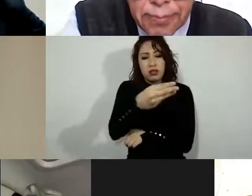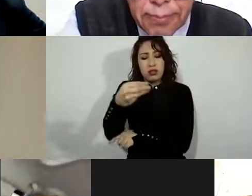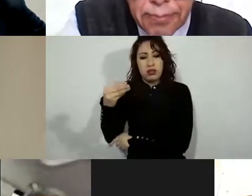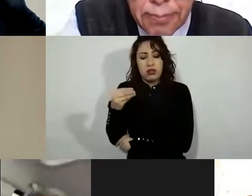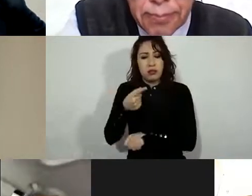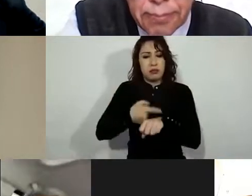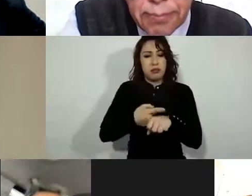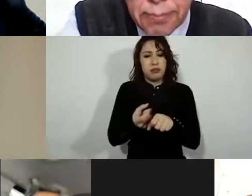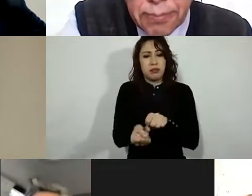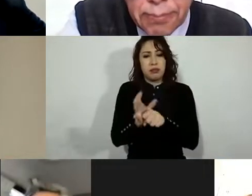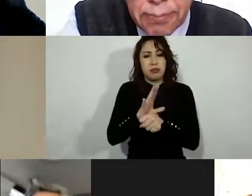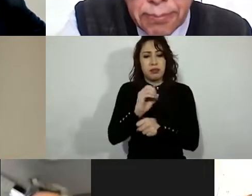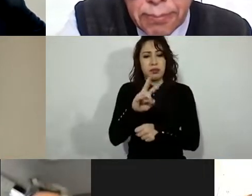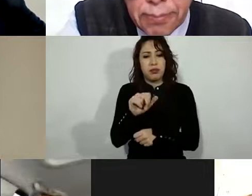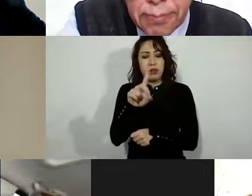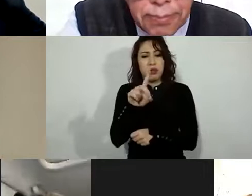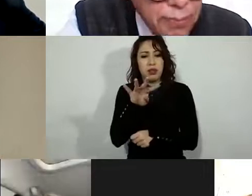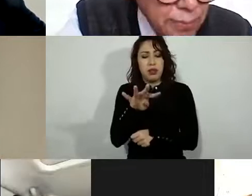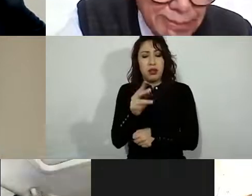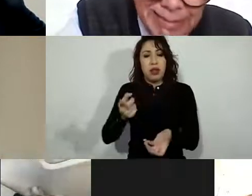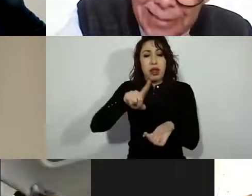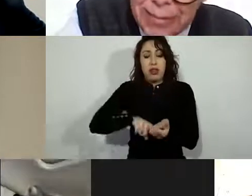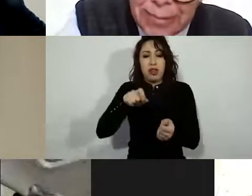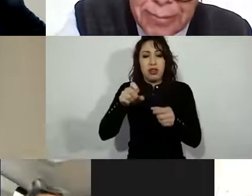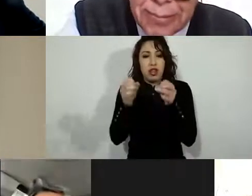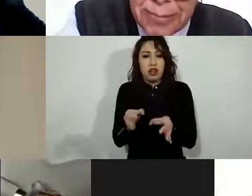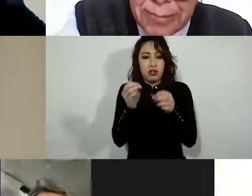en las oficinas, sobre todo de la pagaduría, y